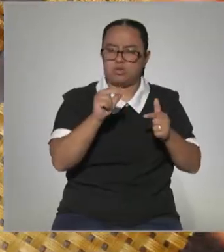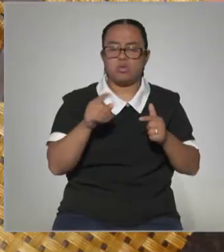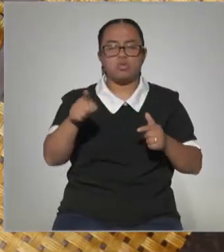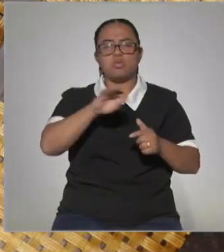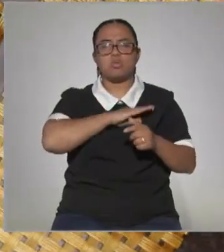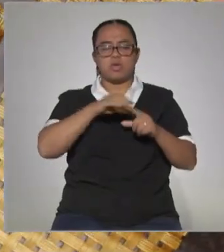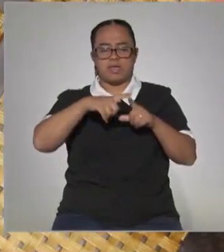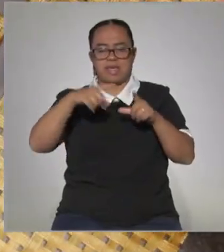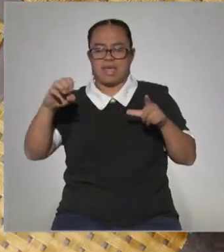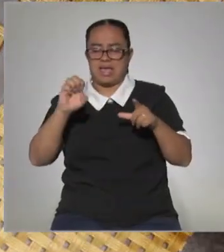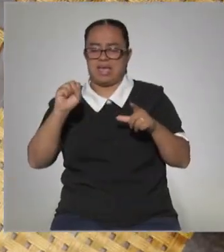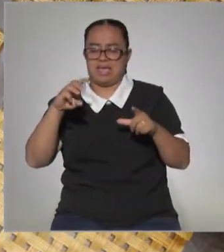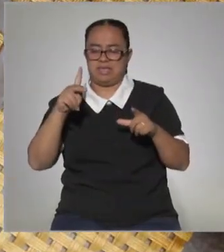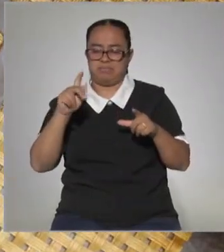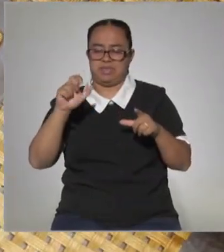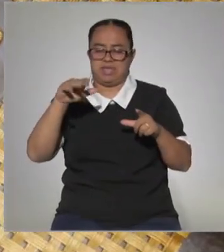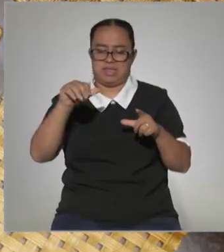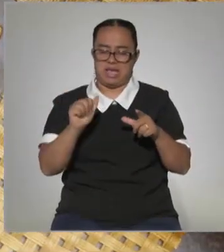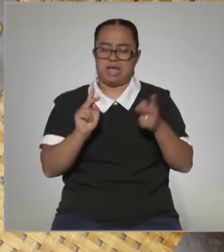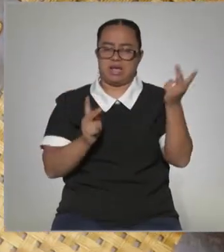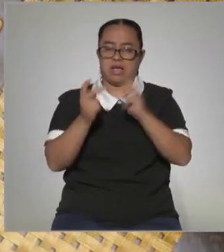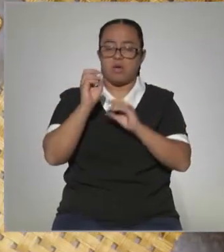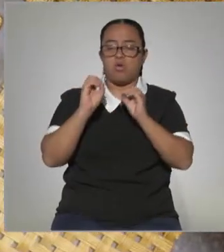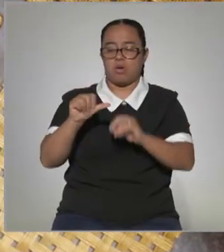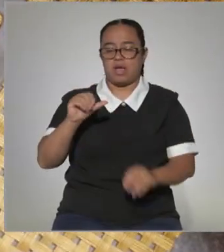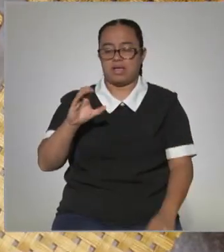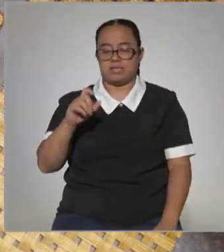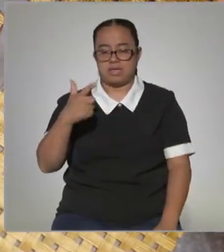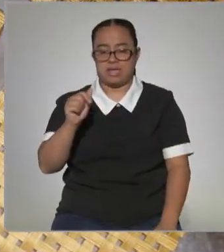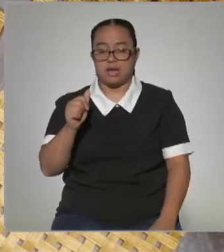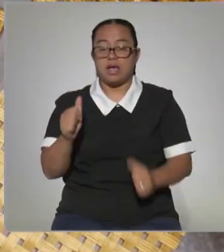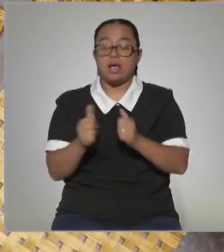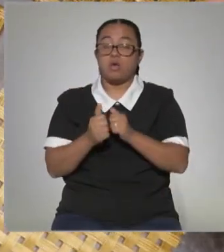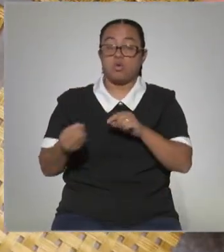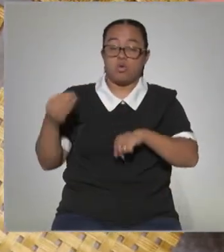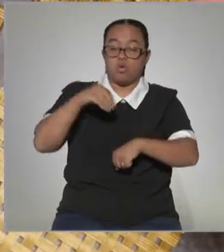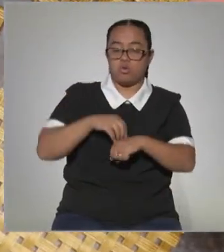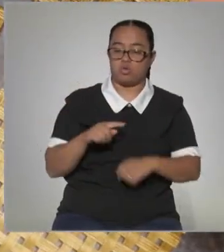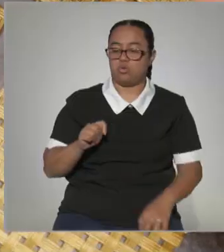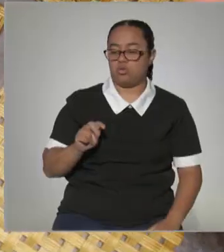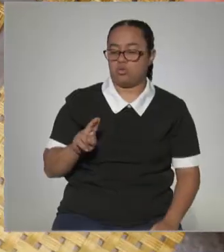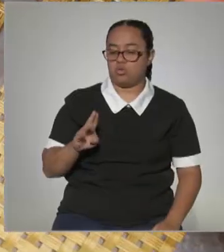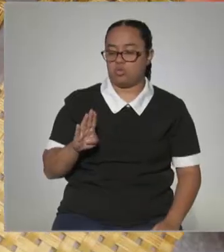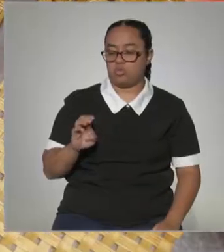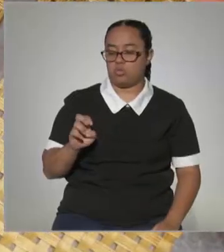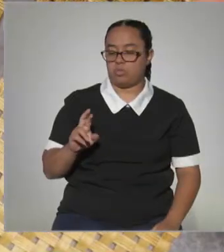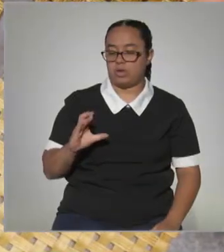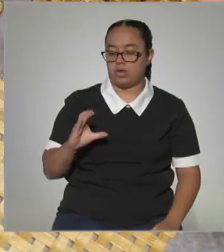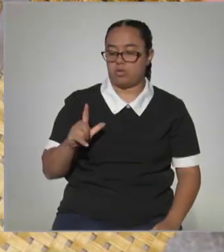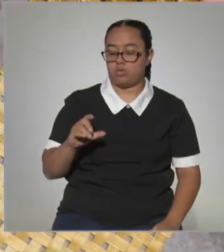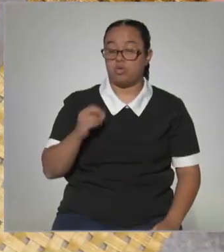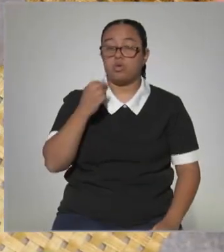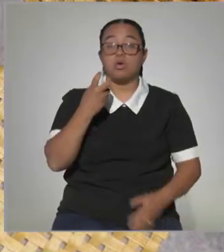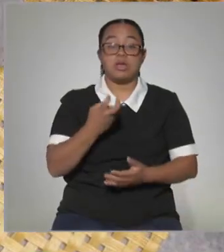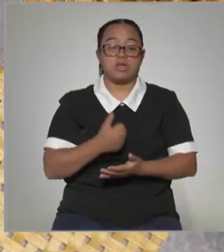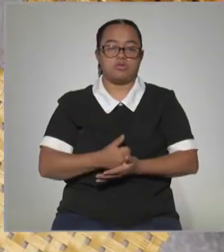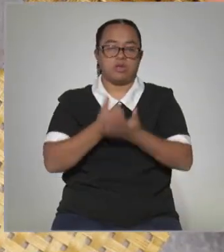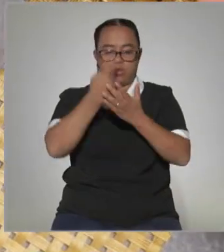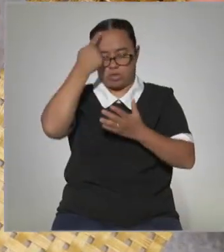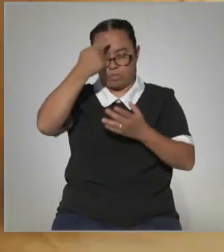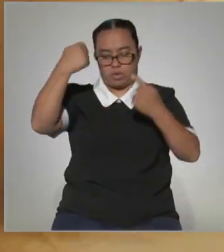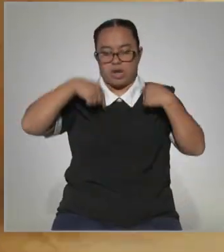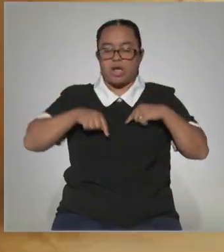o de espinaca, le metemos un tubérculo, que es un alimento muy importante también, que ayuda a regular nuestro